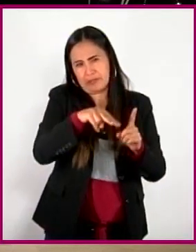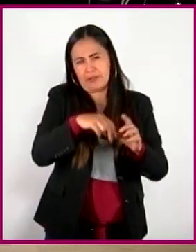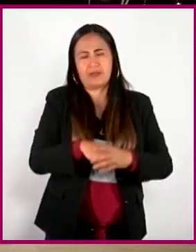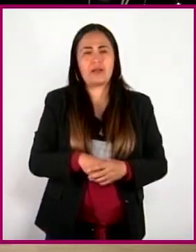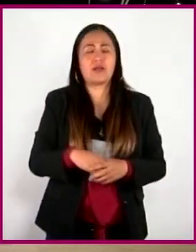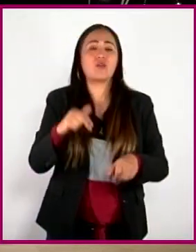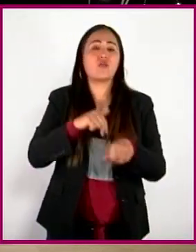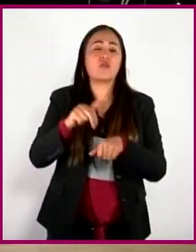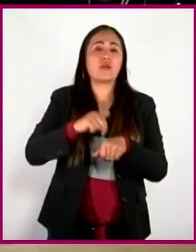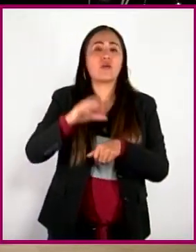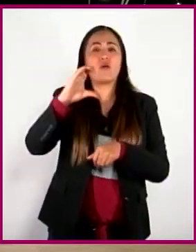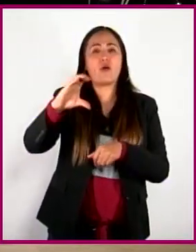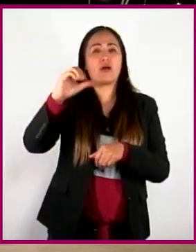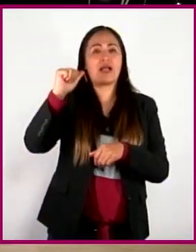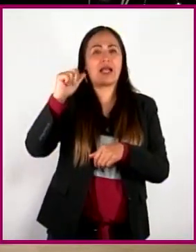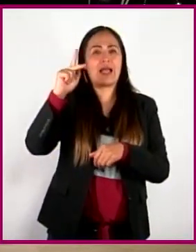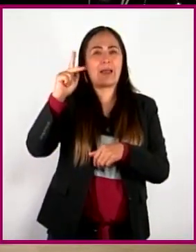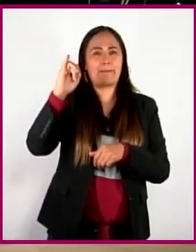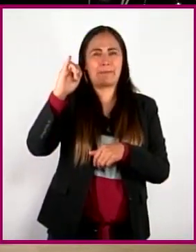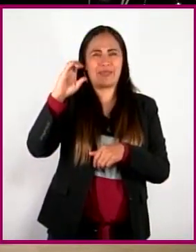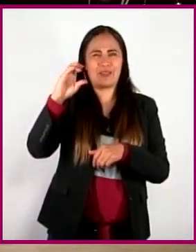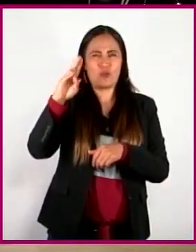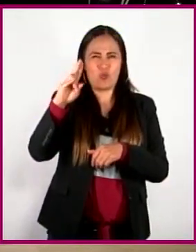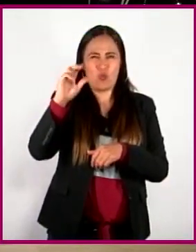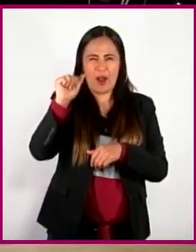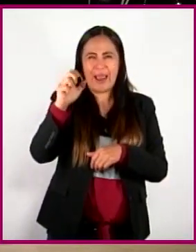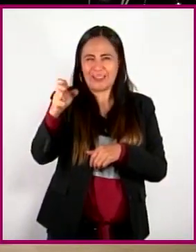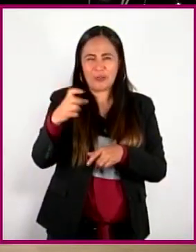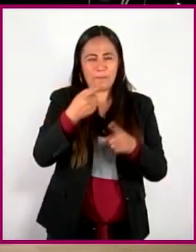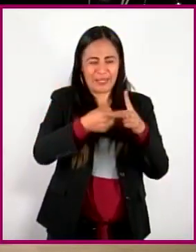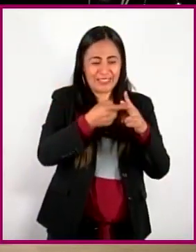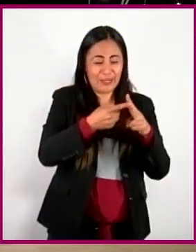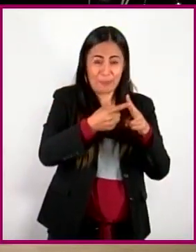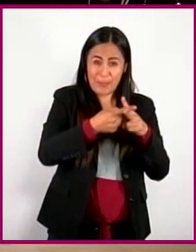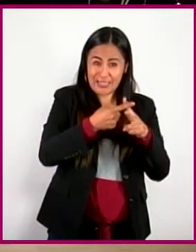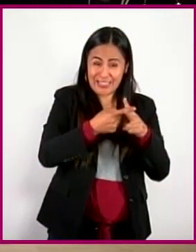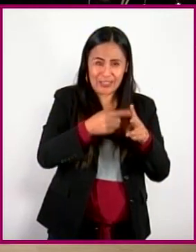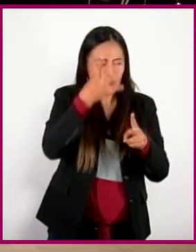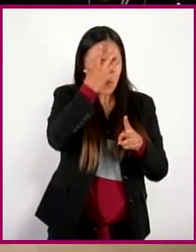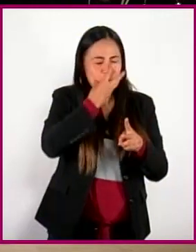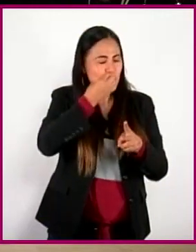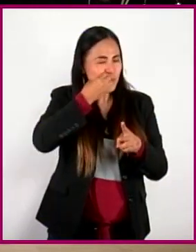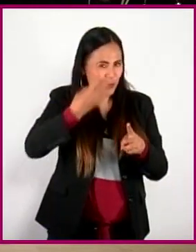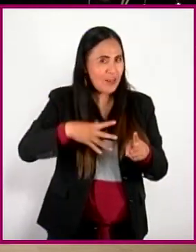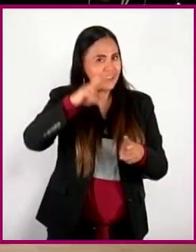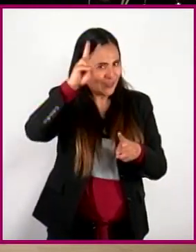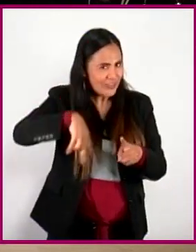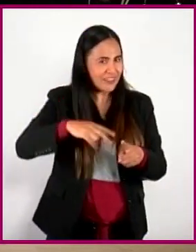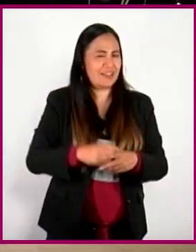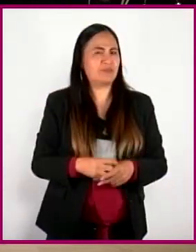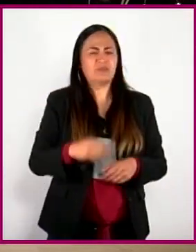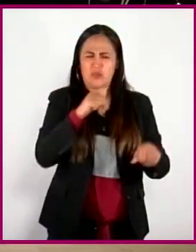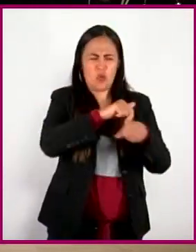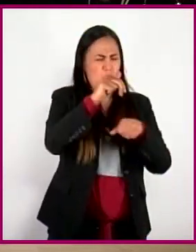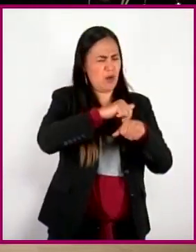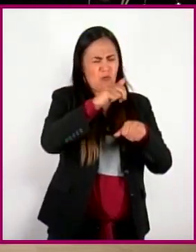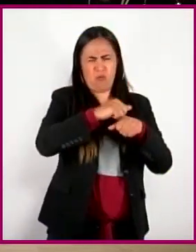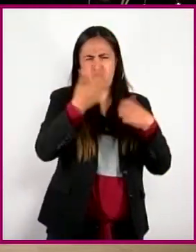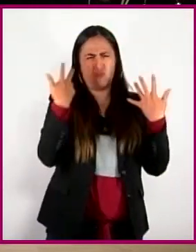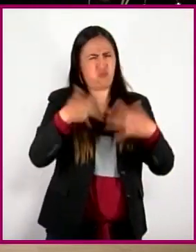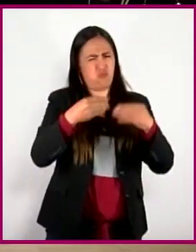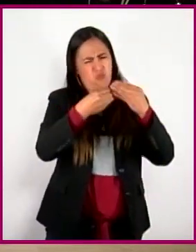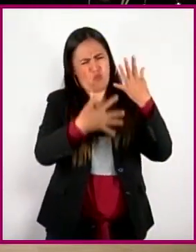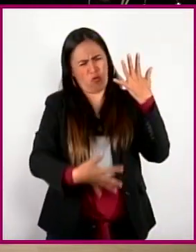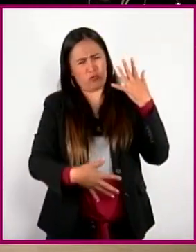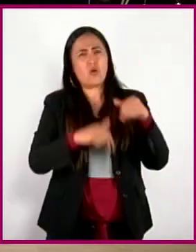que la belleza existe en las matemáticas. Existen muchos tipos de números, pero ¿alguna vez se han preguntado qué es un